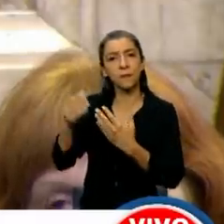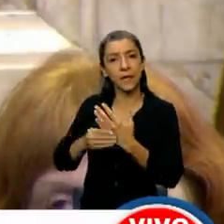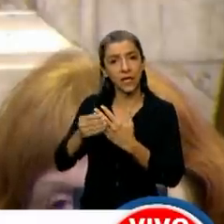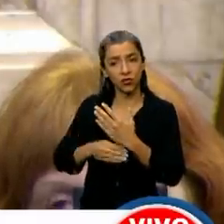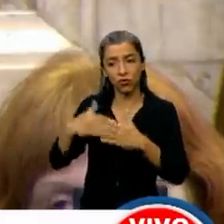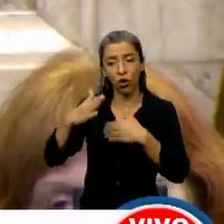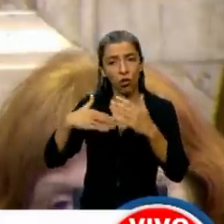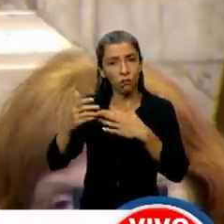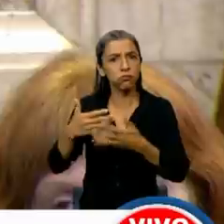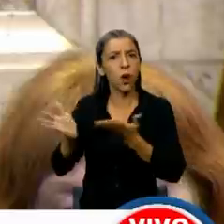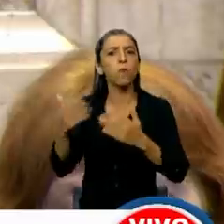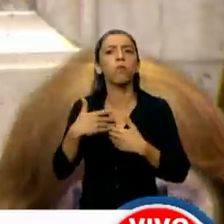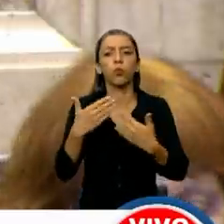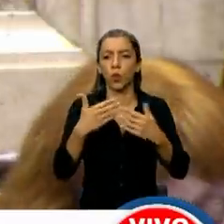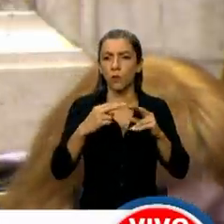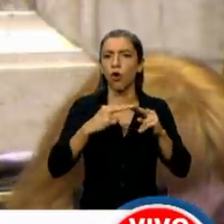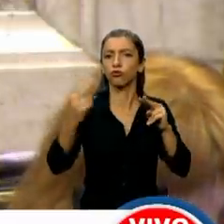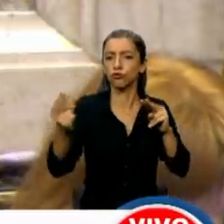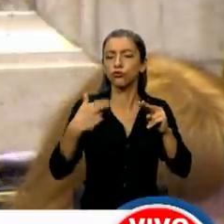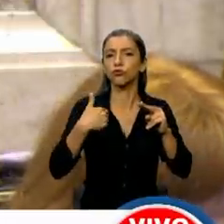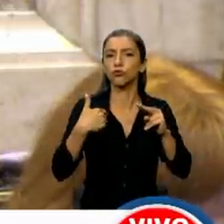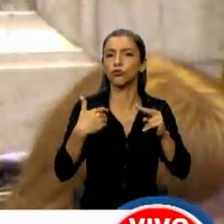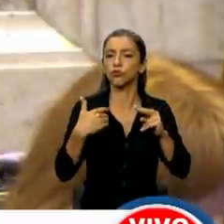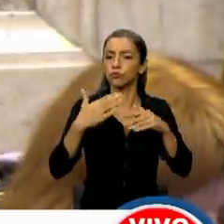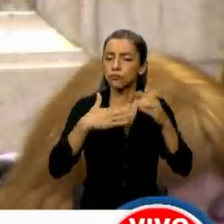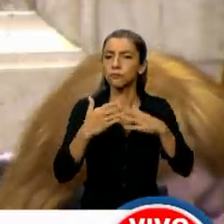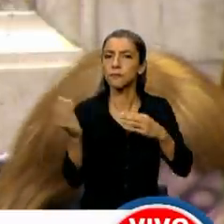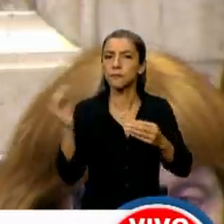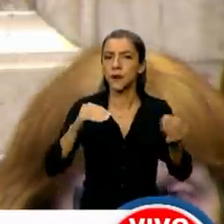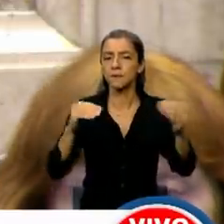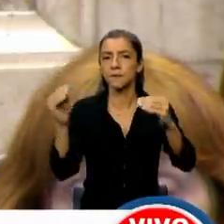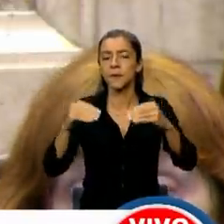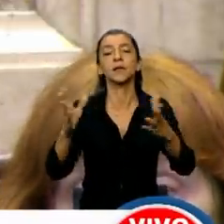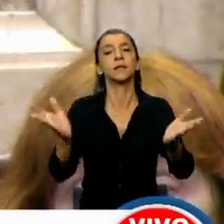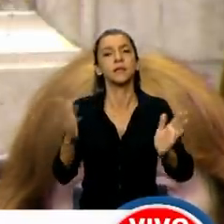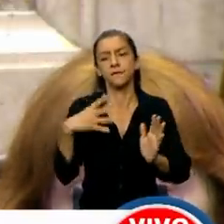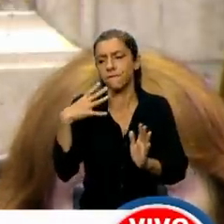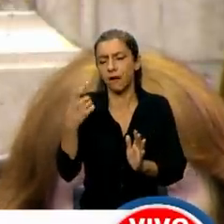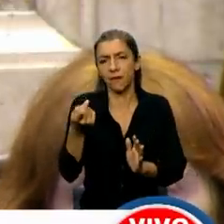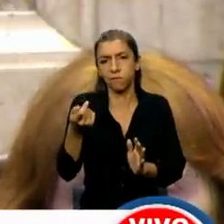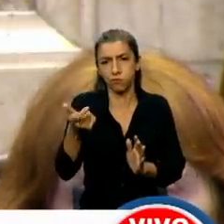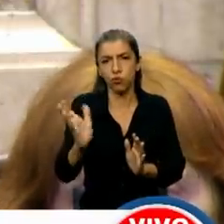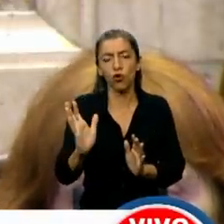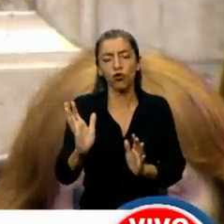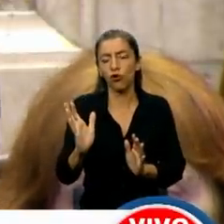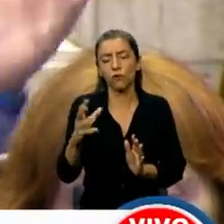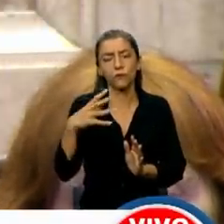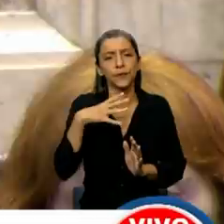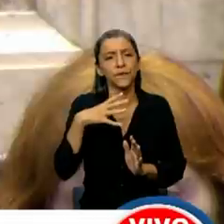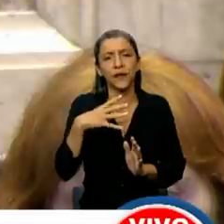varios tramos de la autopista y queda muy poco señor presidente queda prácticamente